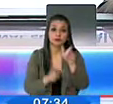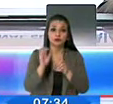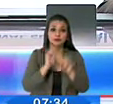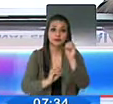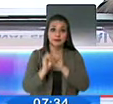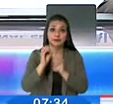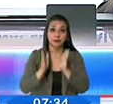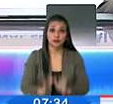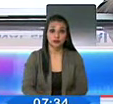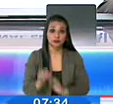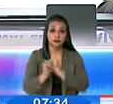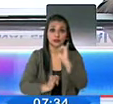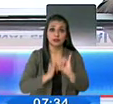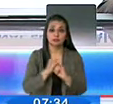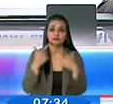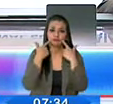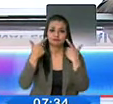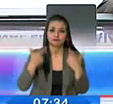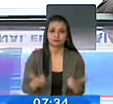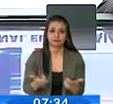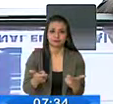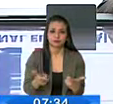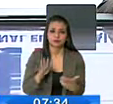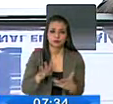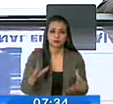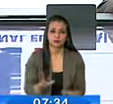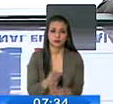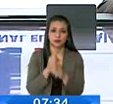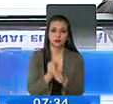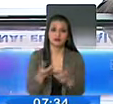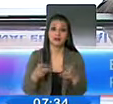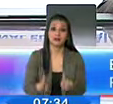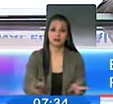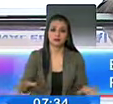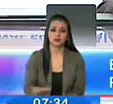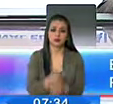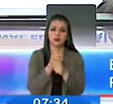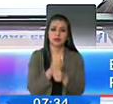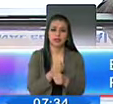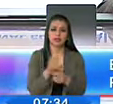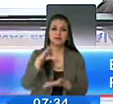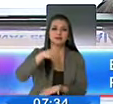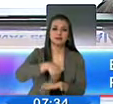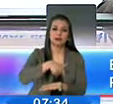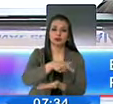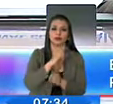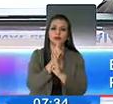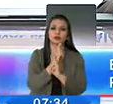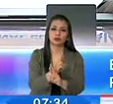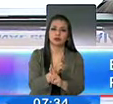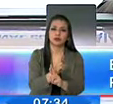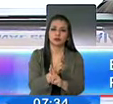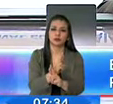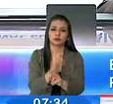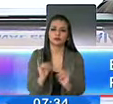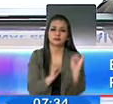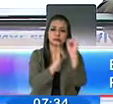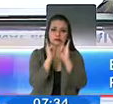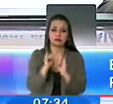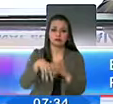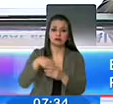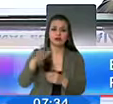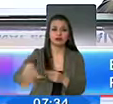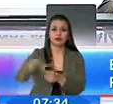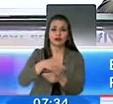electorales internacionales, brindar seguridad a los centros de procesamiento de resultados, seguridad externa y barrido de